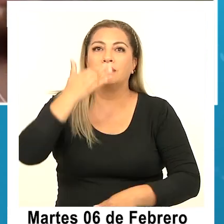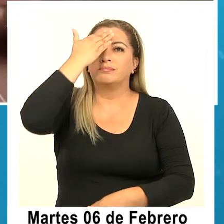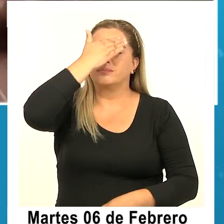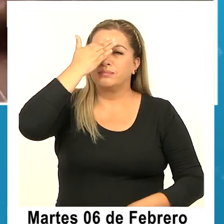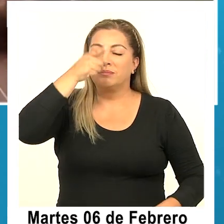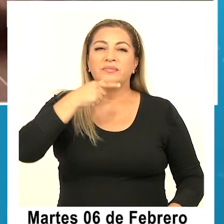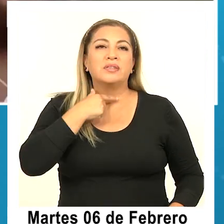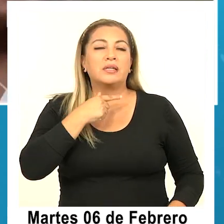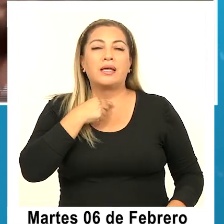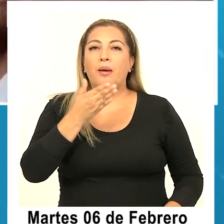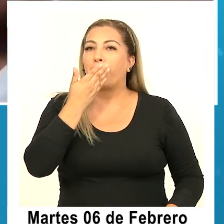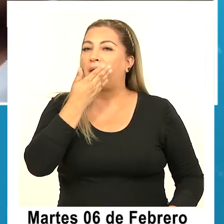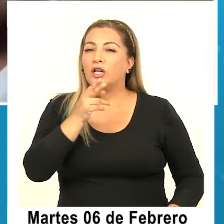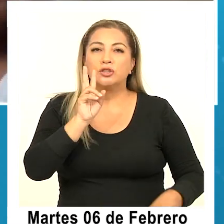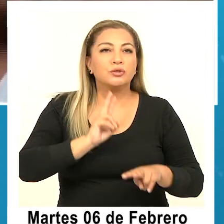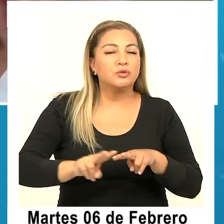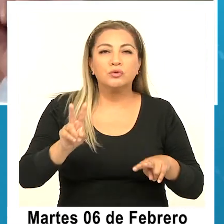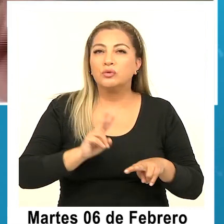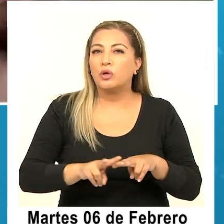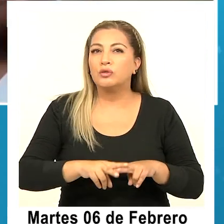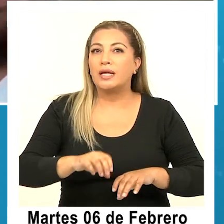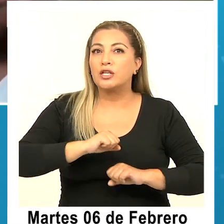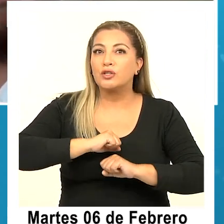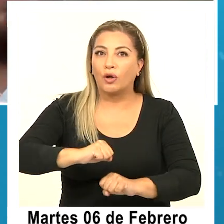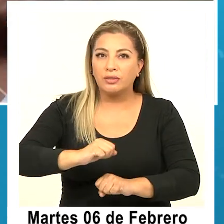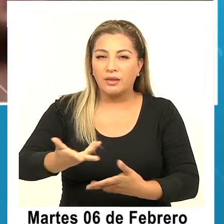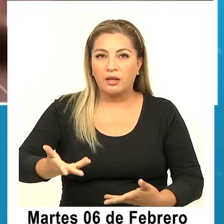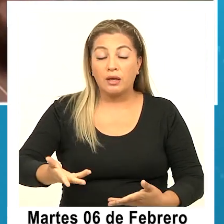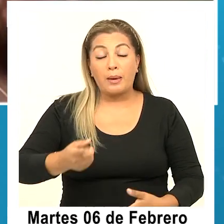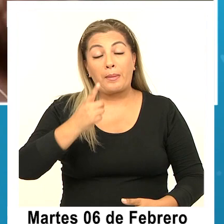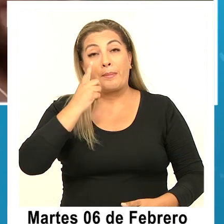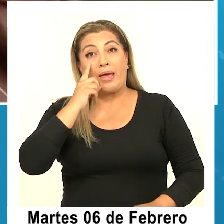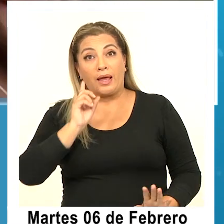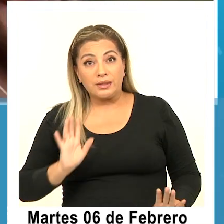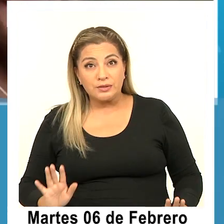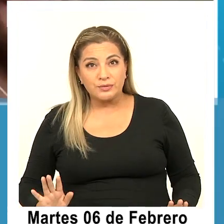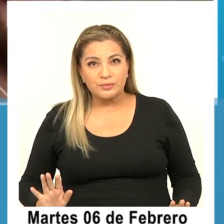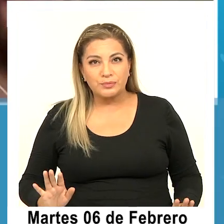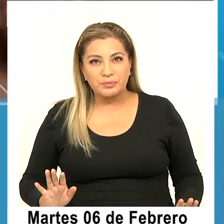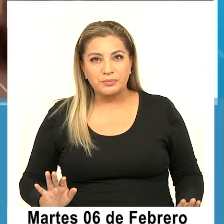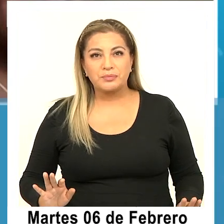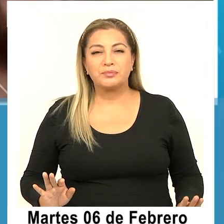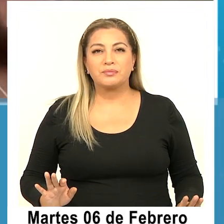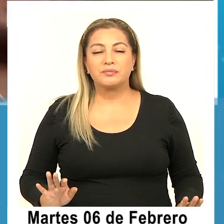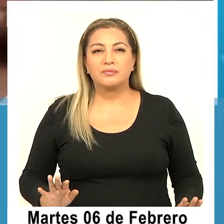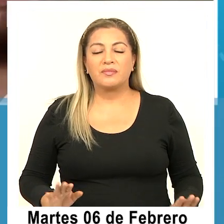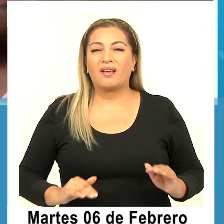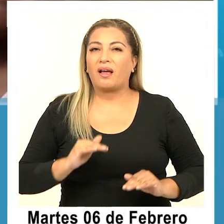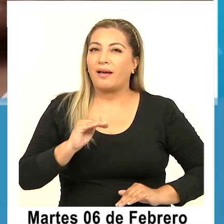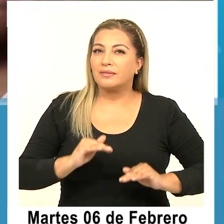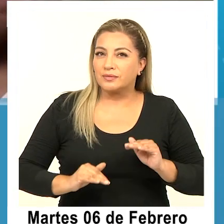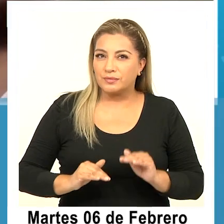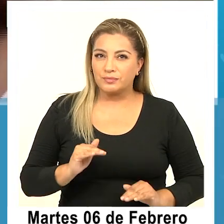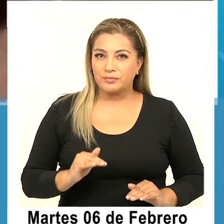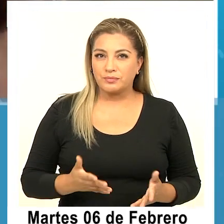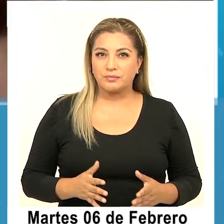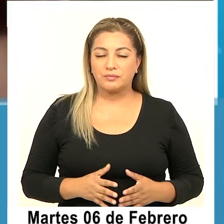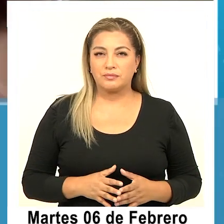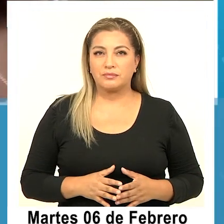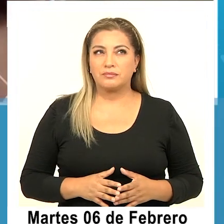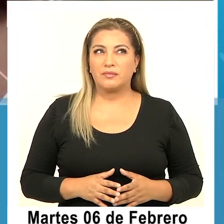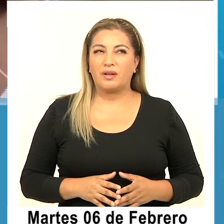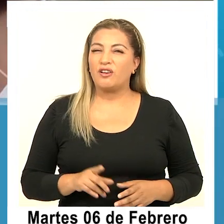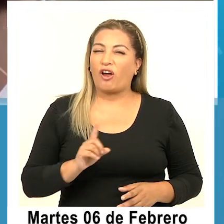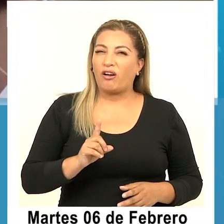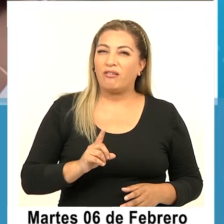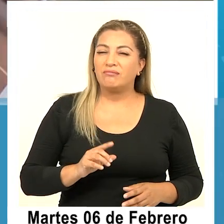intenta buscar la mejor fórmula para combatirla. Sin embargo, muchas veces, bueno, no muchas